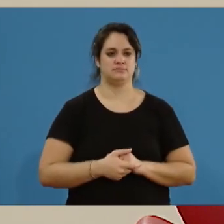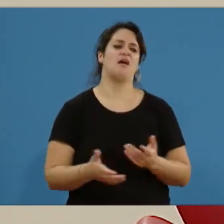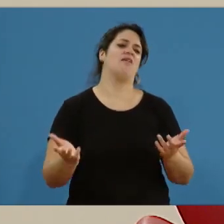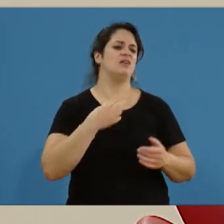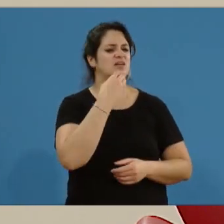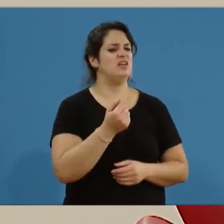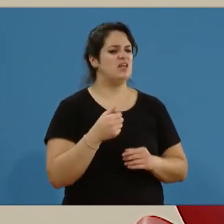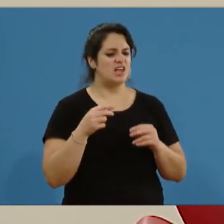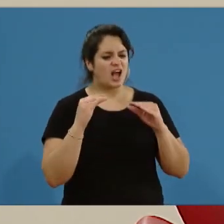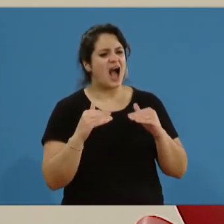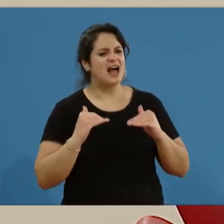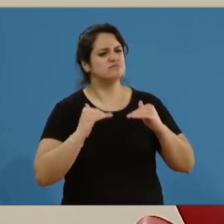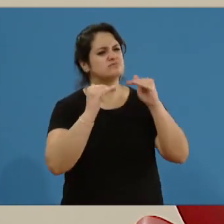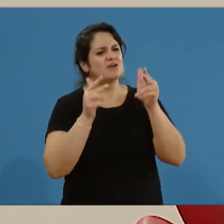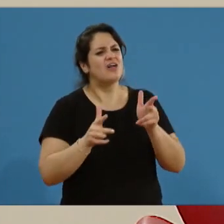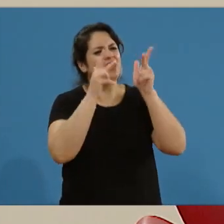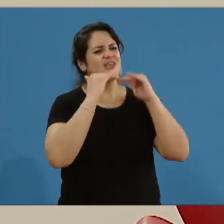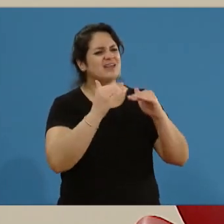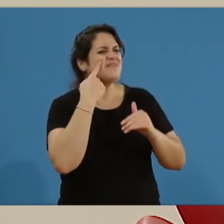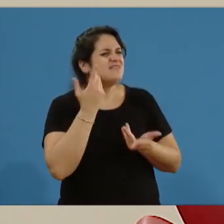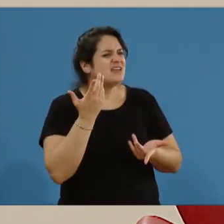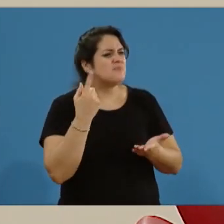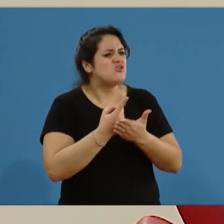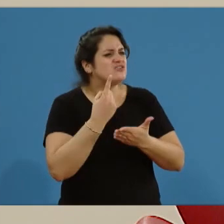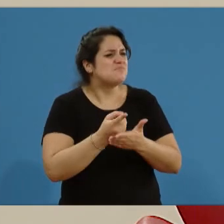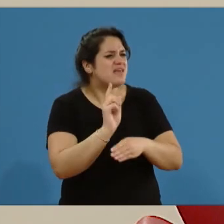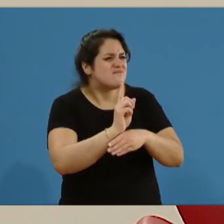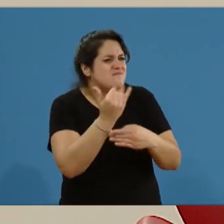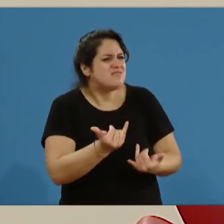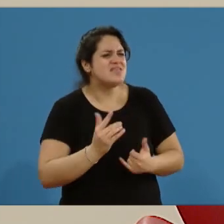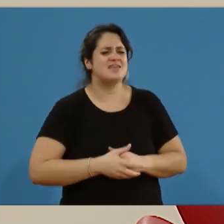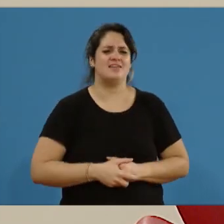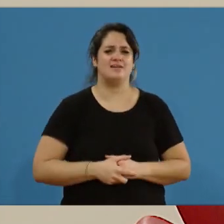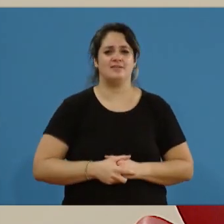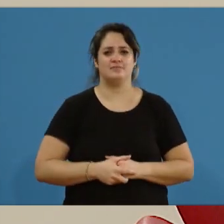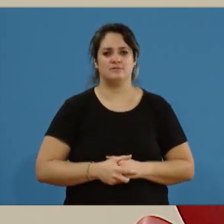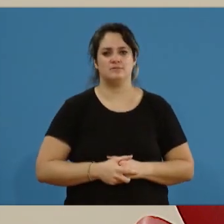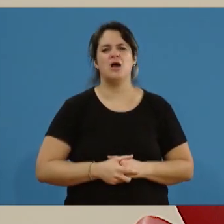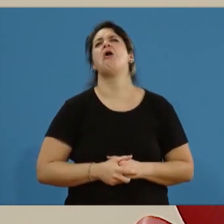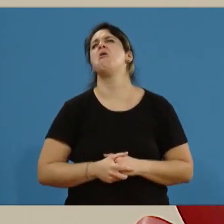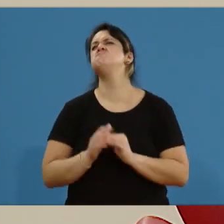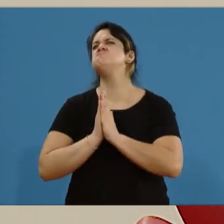Natacha, pero vivimos en un departamento, Nati. No se puede.